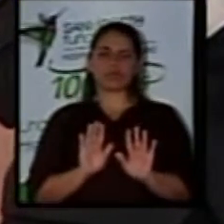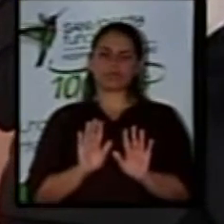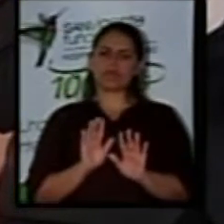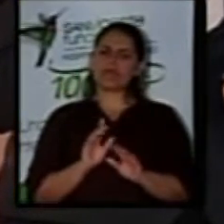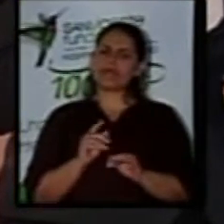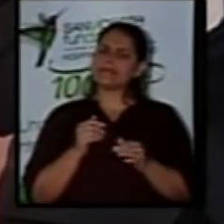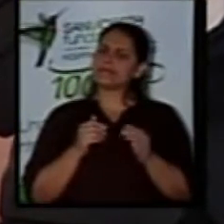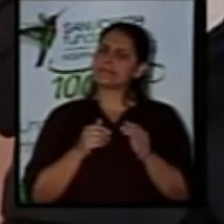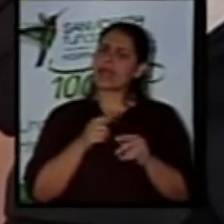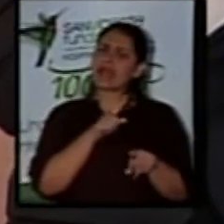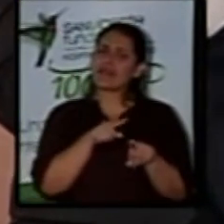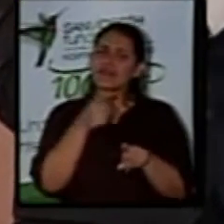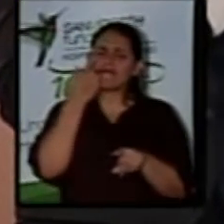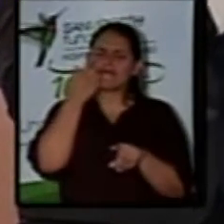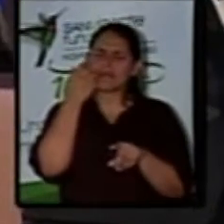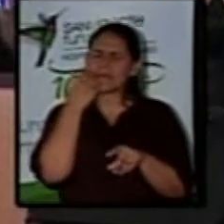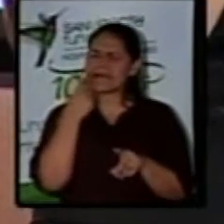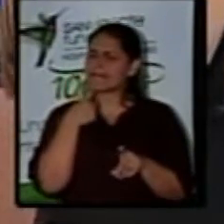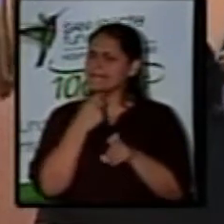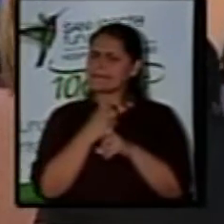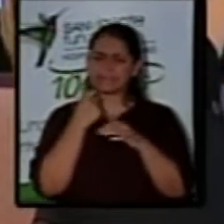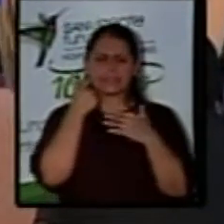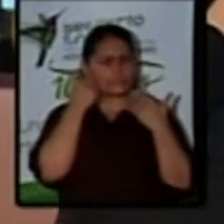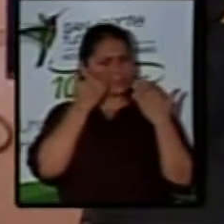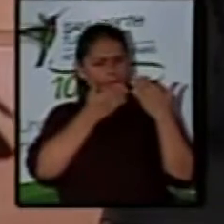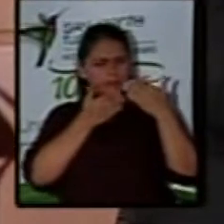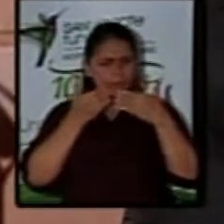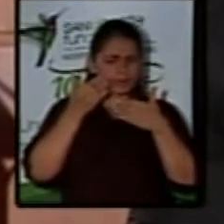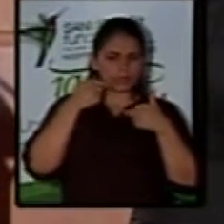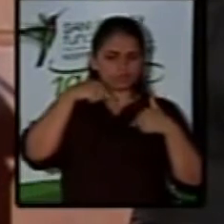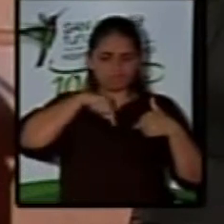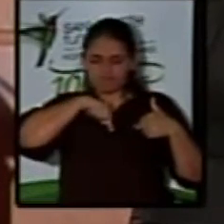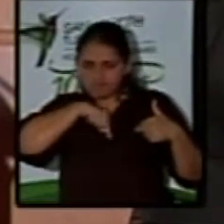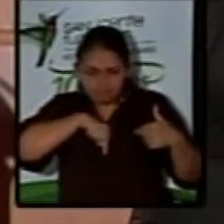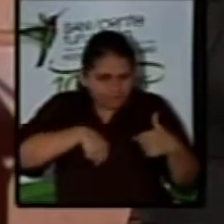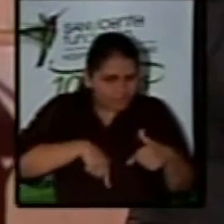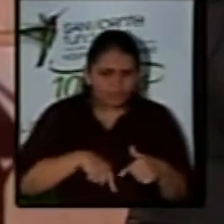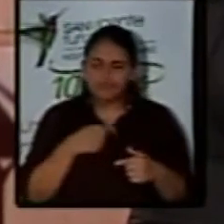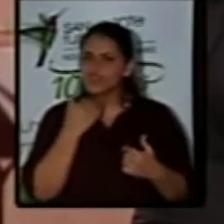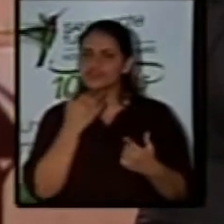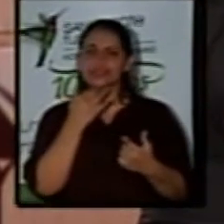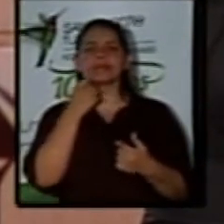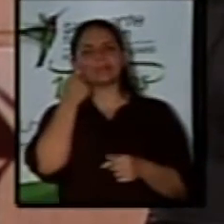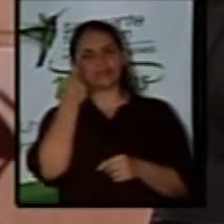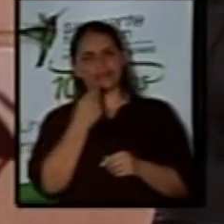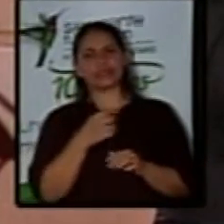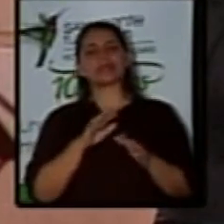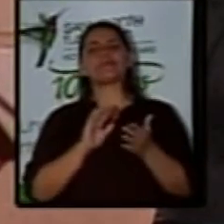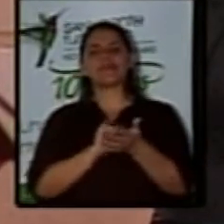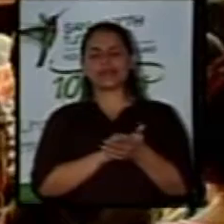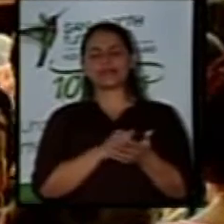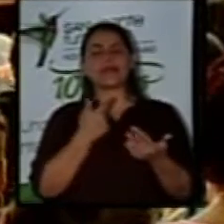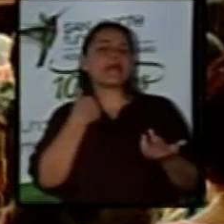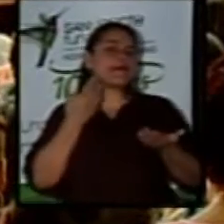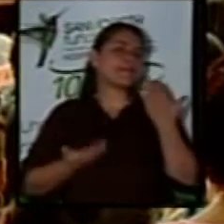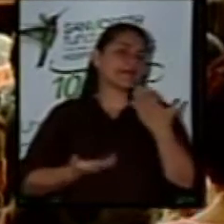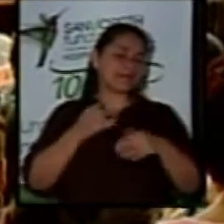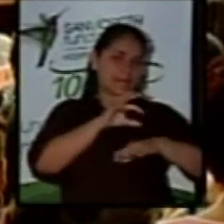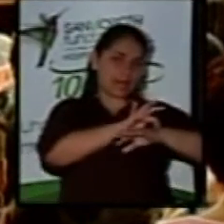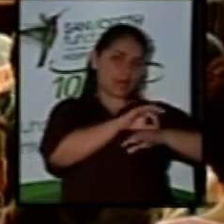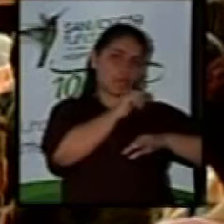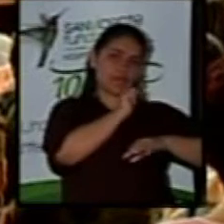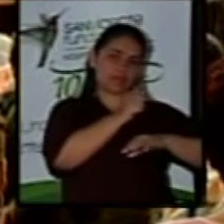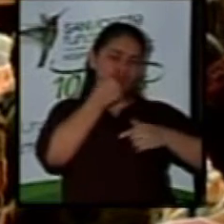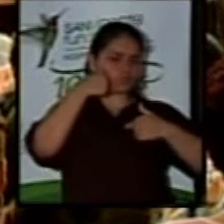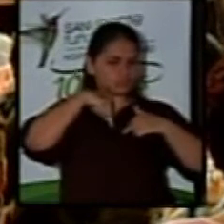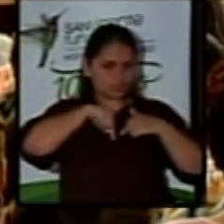adecuados. Entonces, entre más compleja la enfermedad y entre más avanzada esté la enfermedad, el tratamiento va a ser más avanzado.